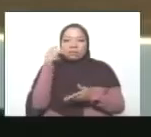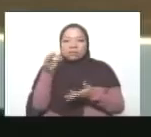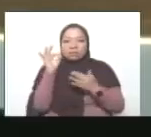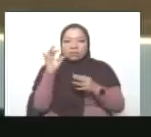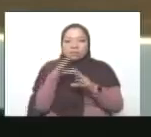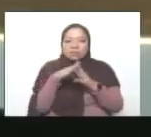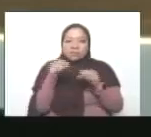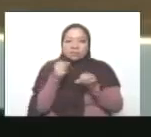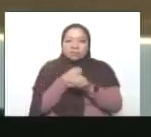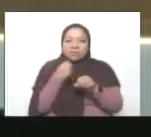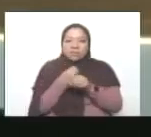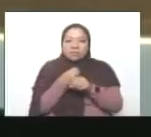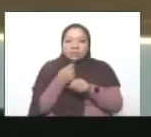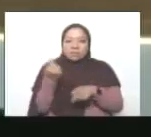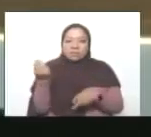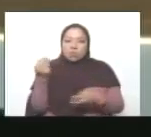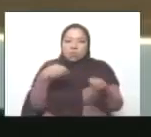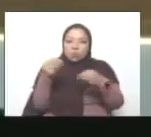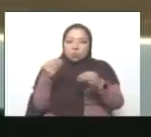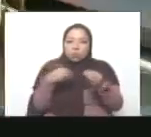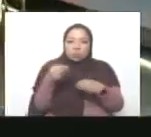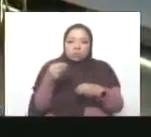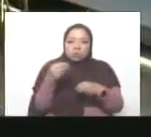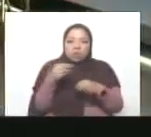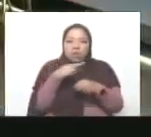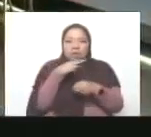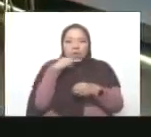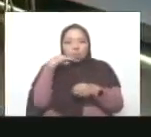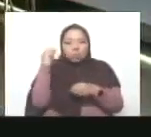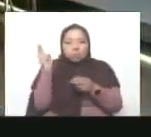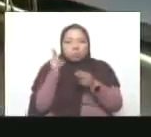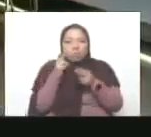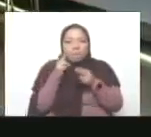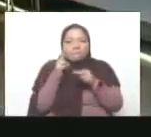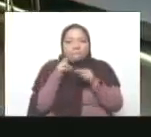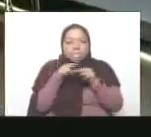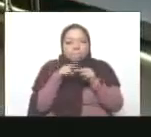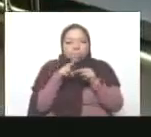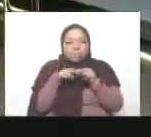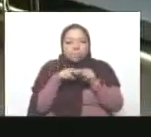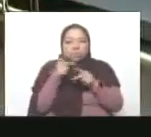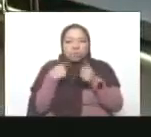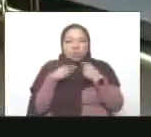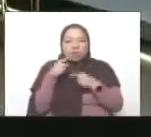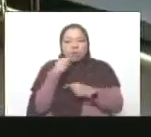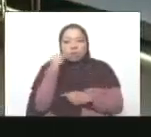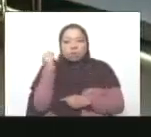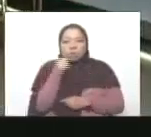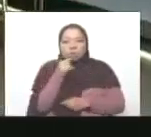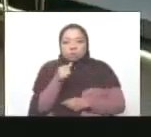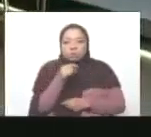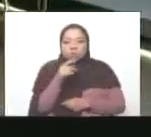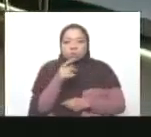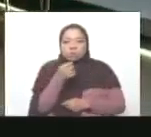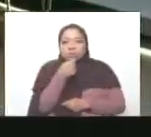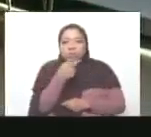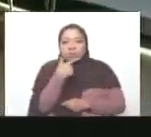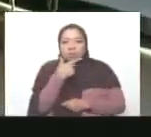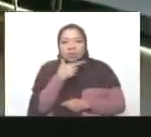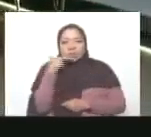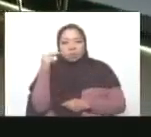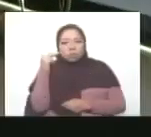Y le puedes echar papelón, un poquito de canela. Está sabroso este